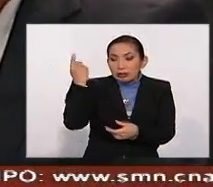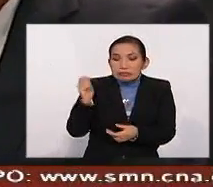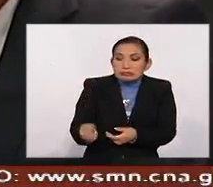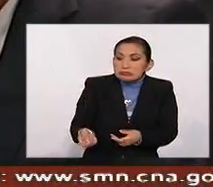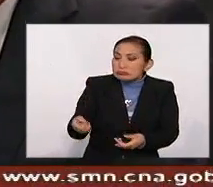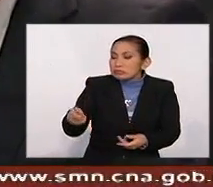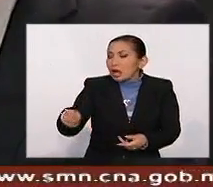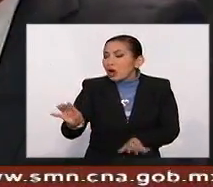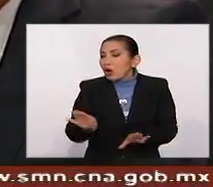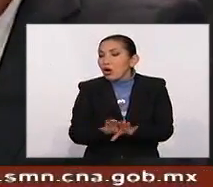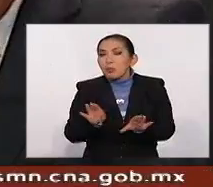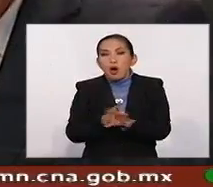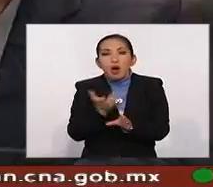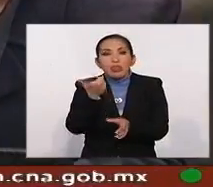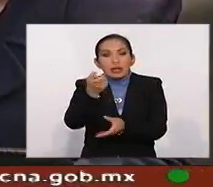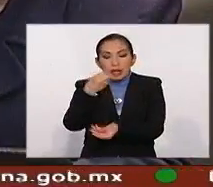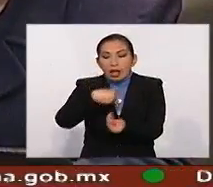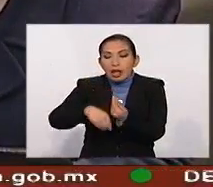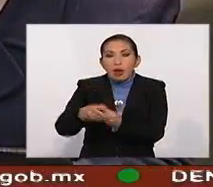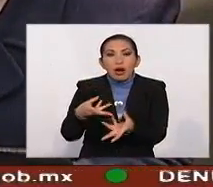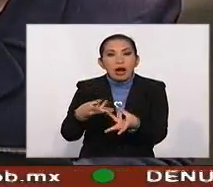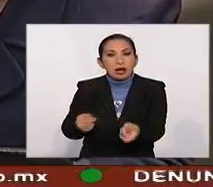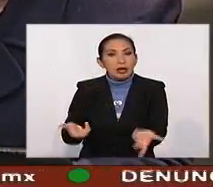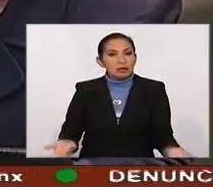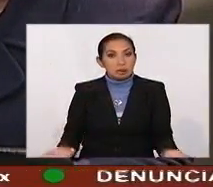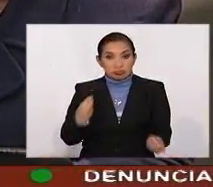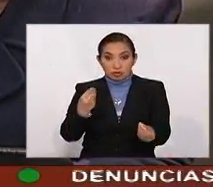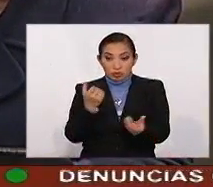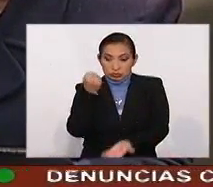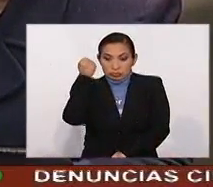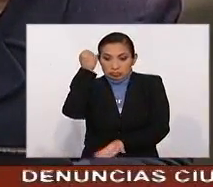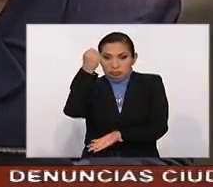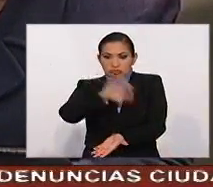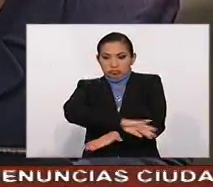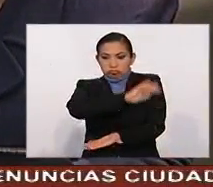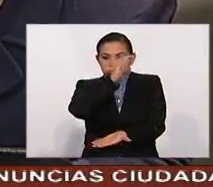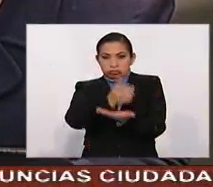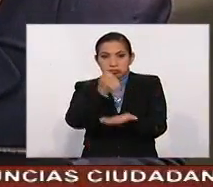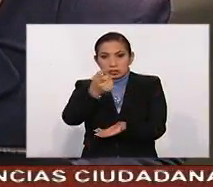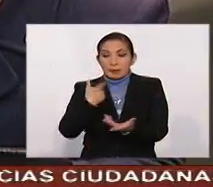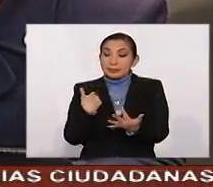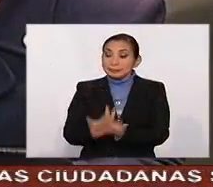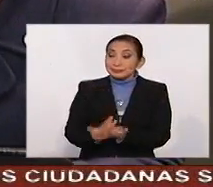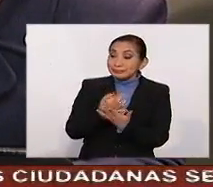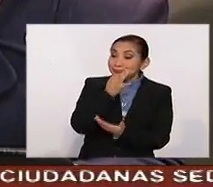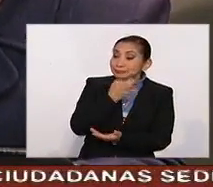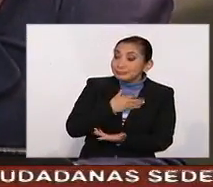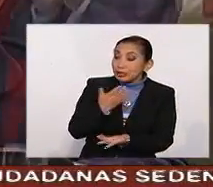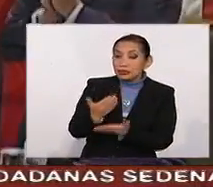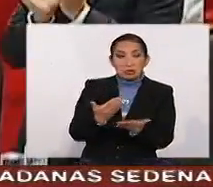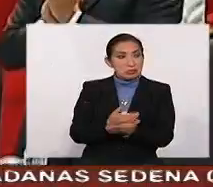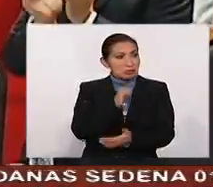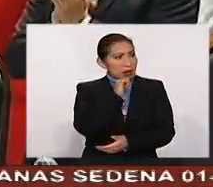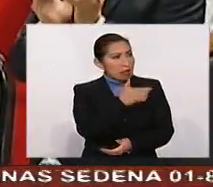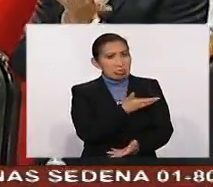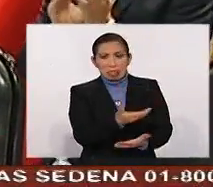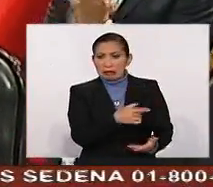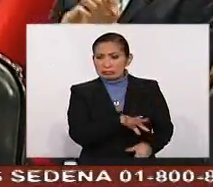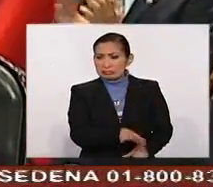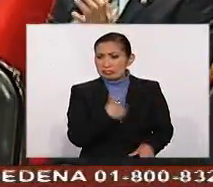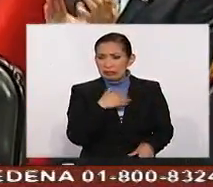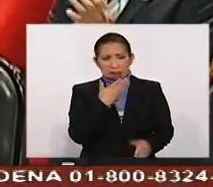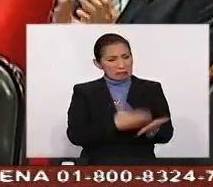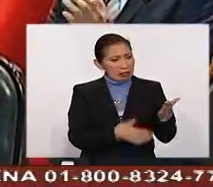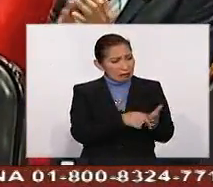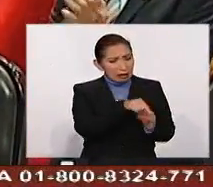bien cómo se están ejerciendo los recursos, que son muy cuantiosos, y muchas veces nos quedamos esperando buenos servicios y